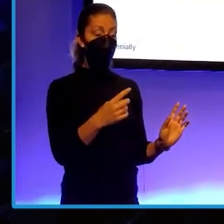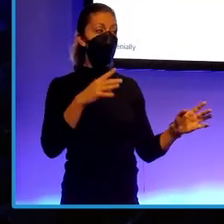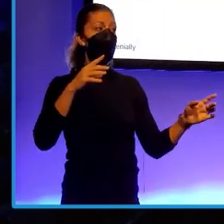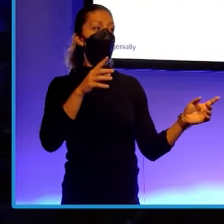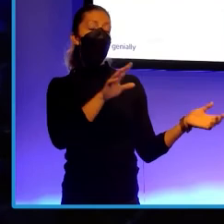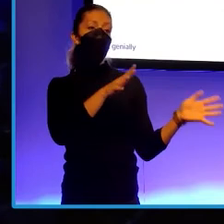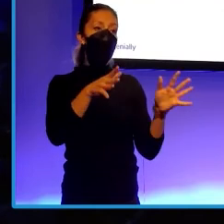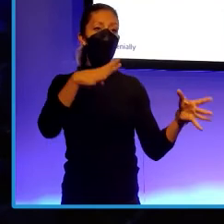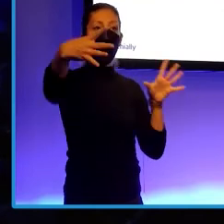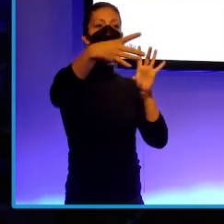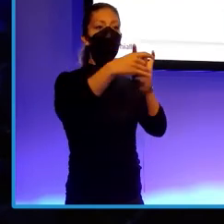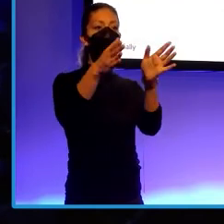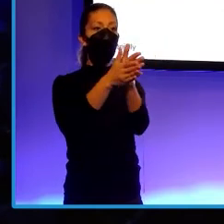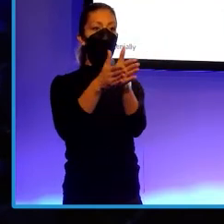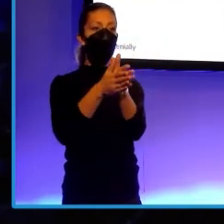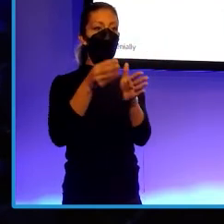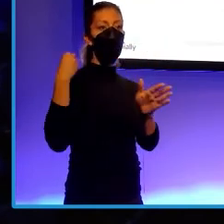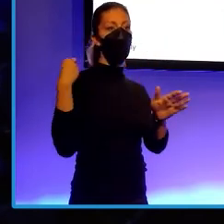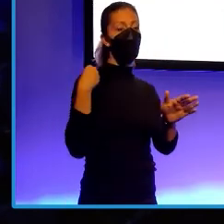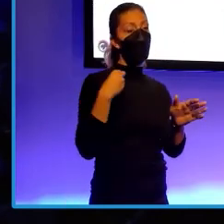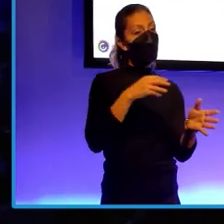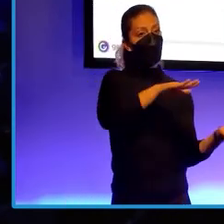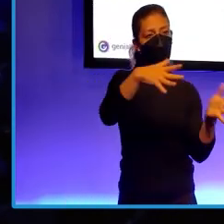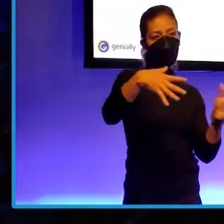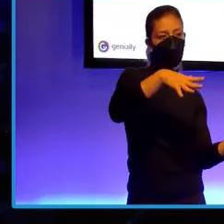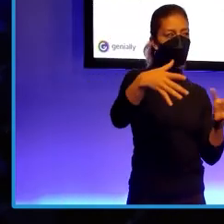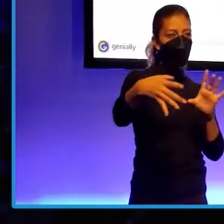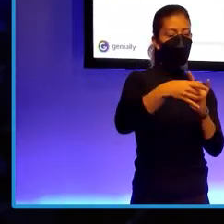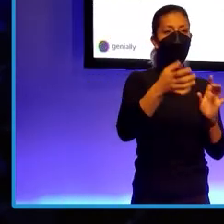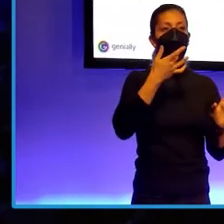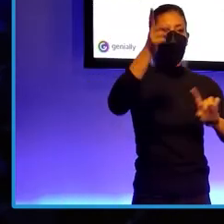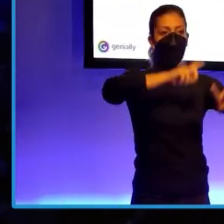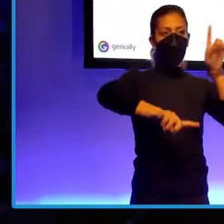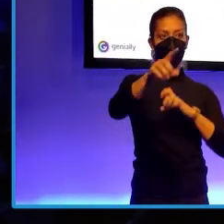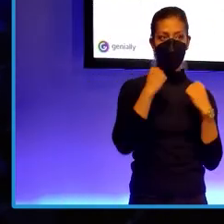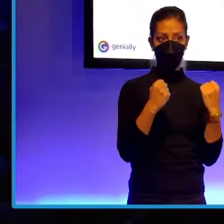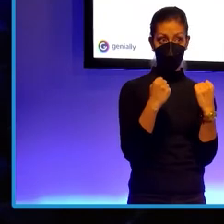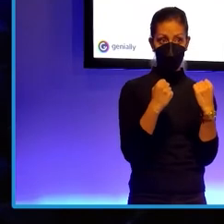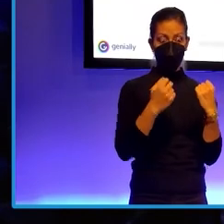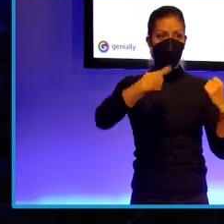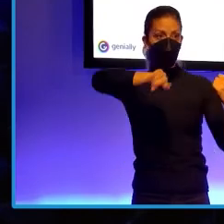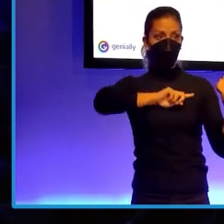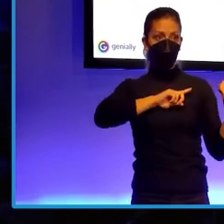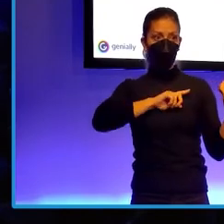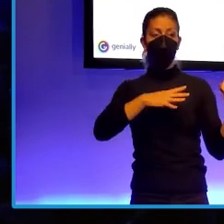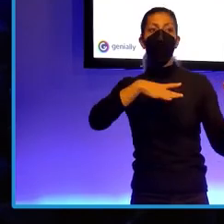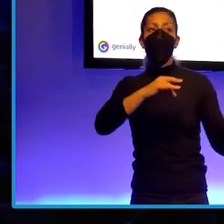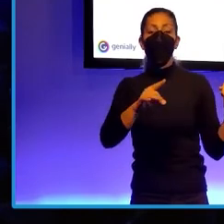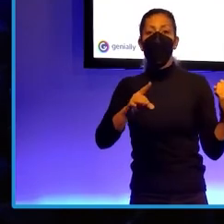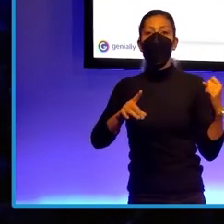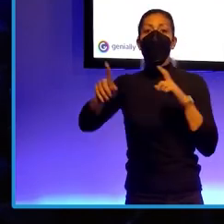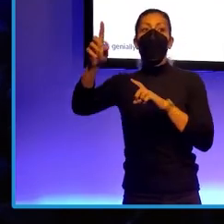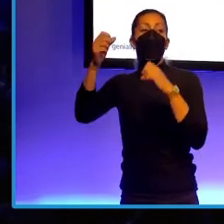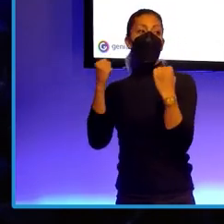comentó tu compañero efectivamente sí tenemos un problema energético es que estamos ya buscando otro tipo de energías alternativas